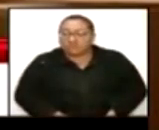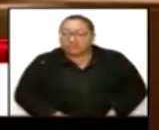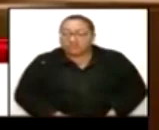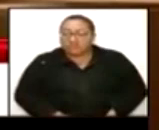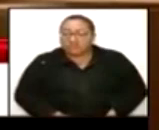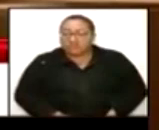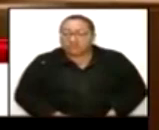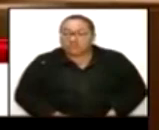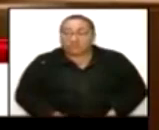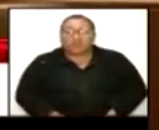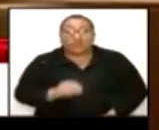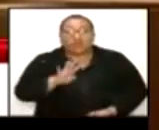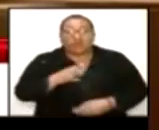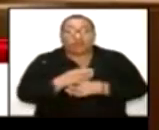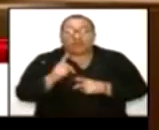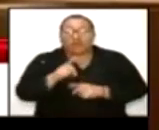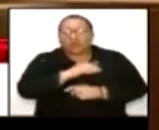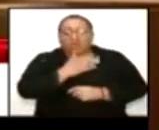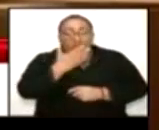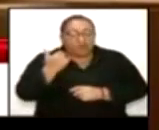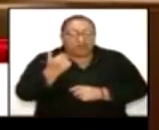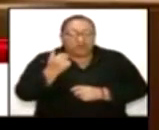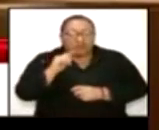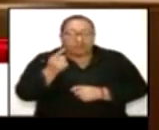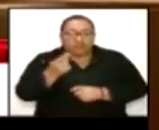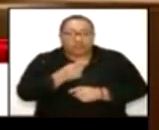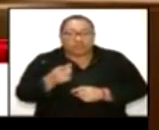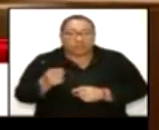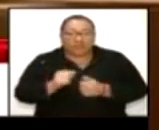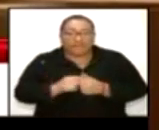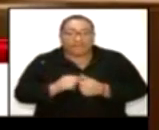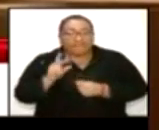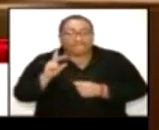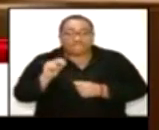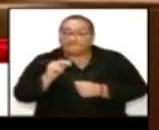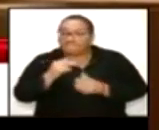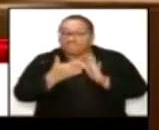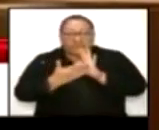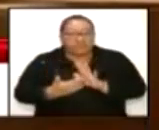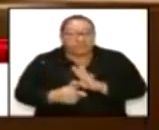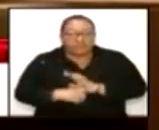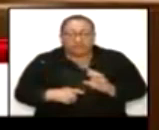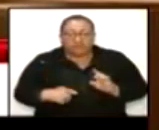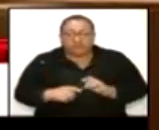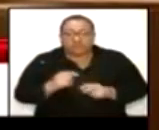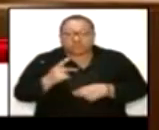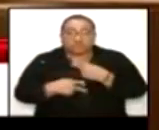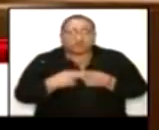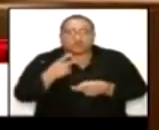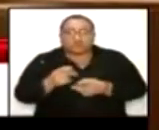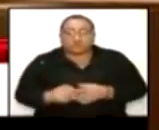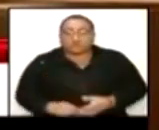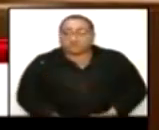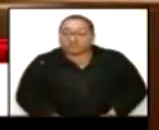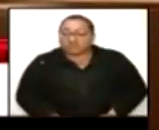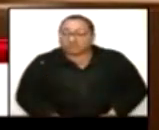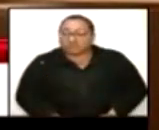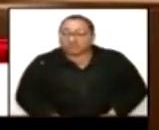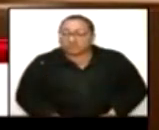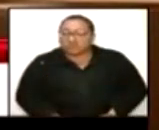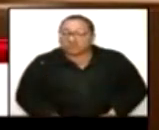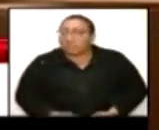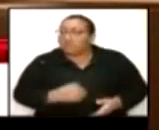vez 4 dimensiones que no hay que olvidar. La primera de ellas tiene que ver con la no discriminación, la segunda con la